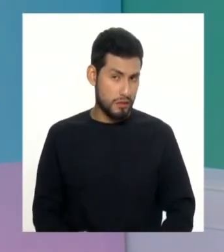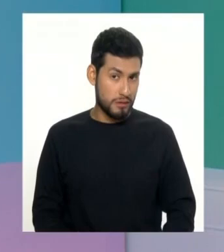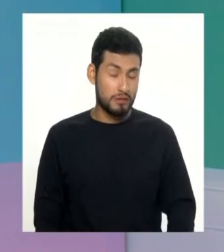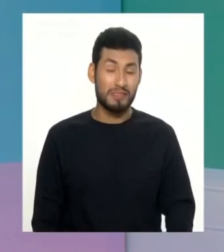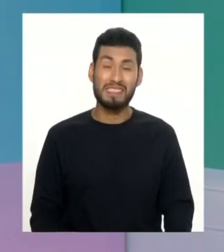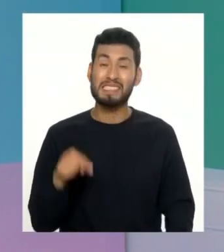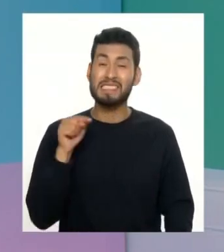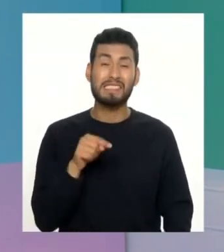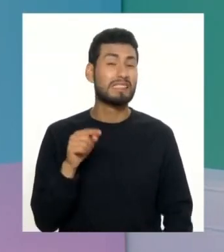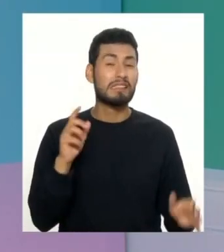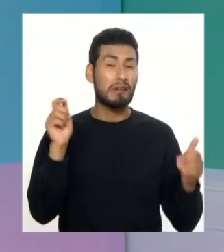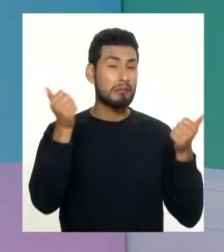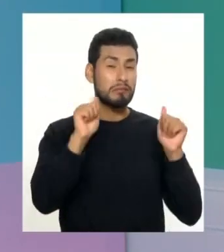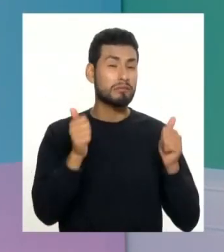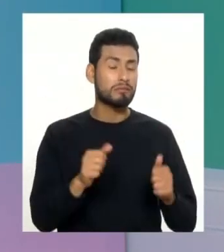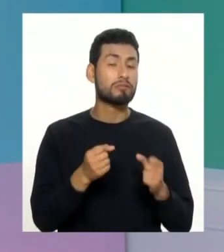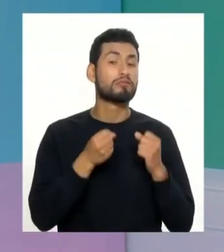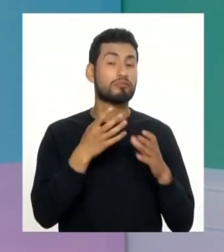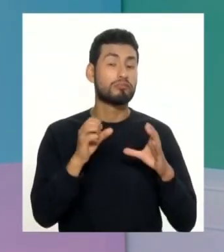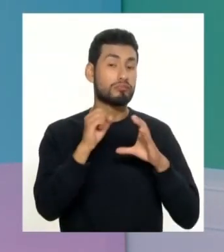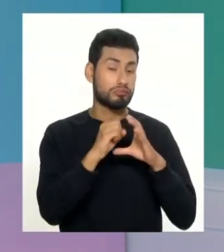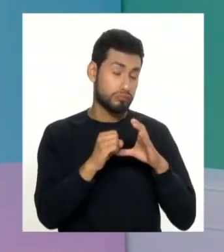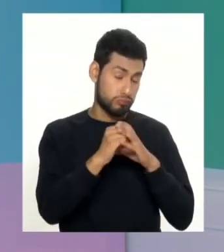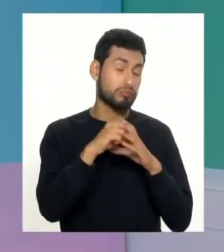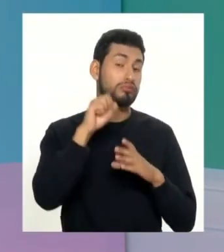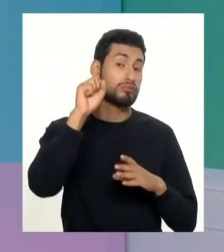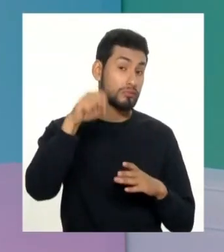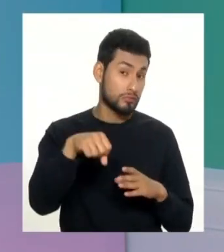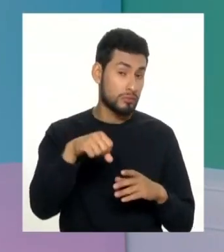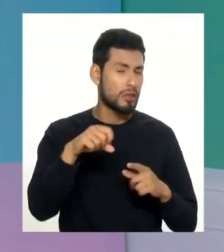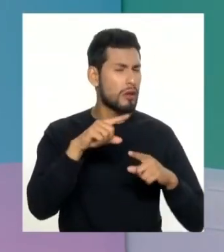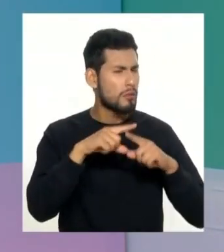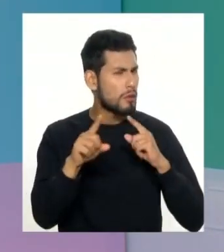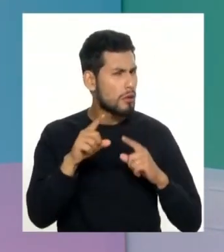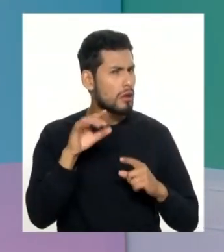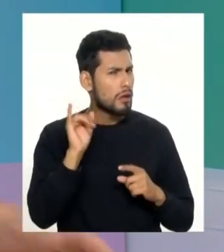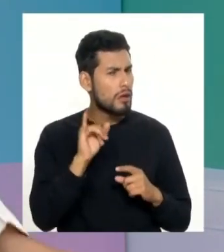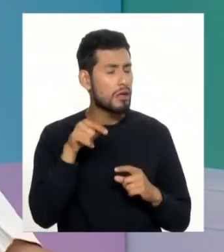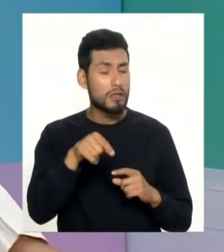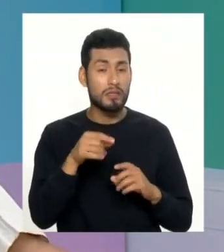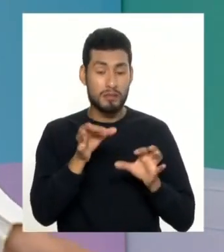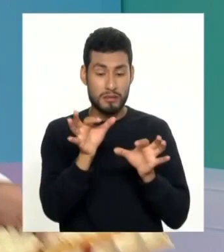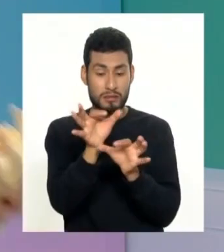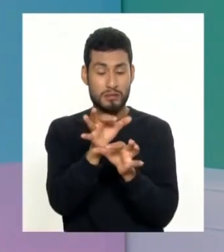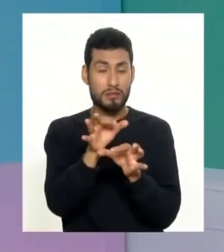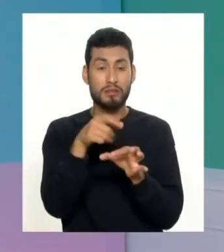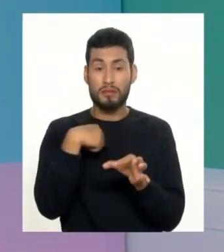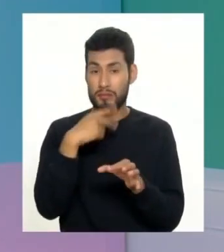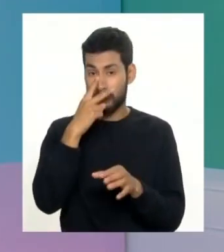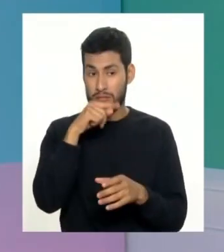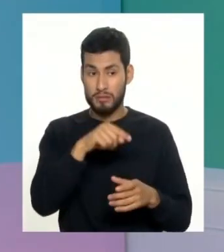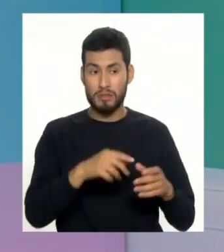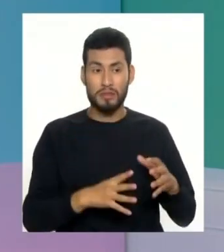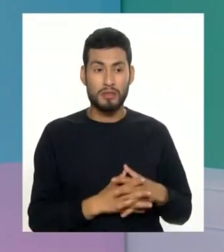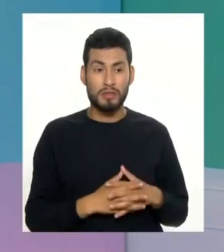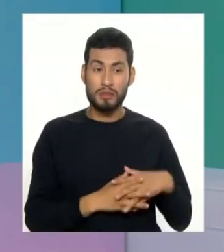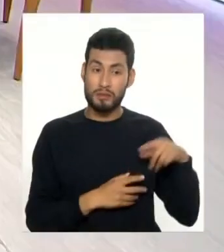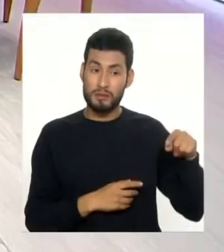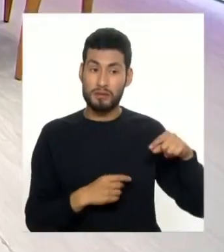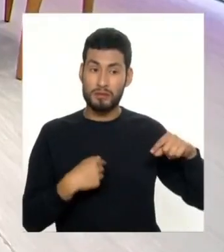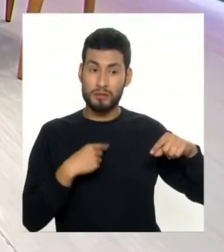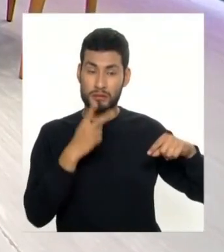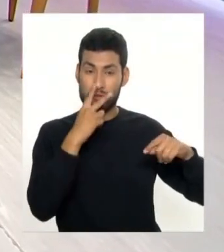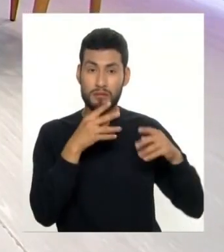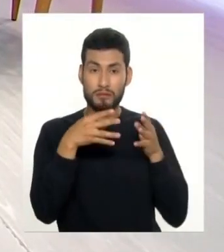a producir una hernia, es cierto, pero también no solamente está el disco intervertebral. Volviendo a la maqueta, tenemos esta